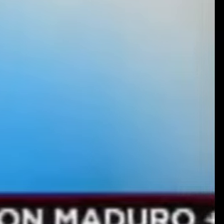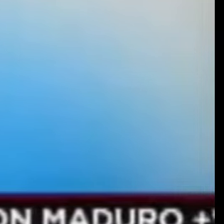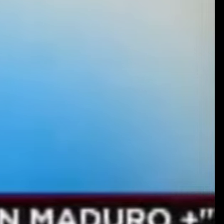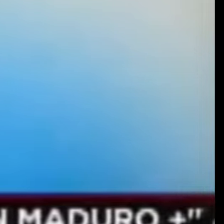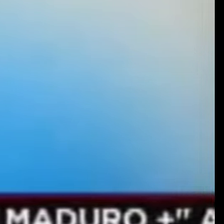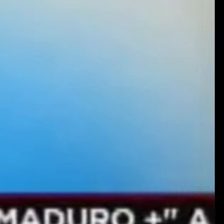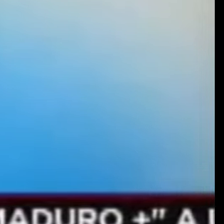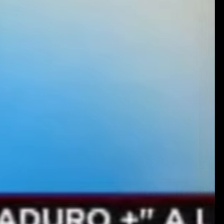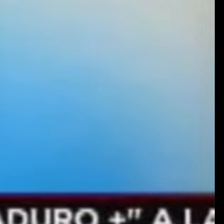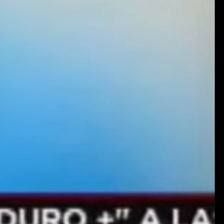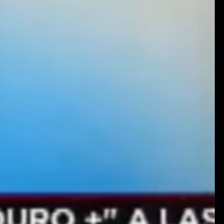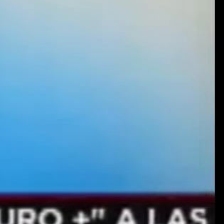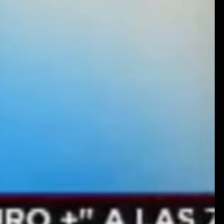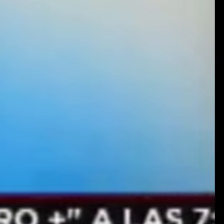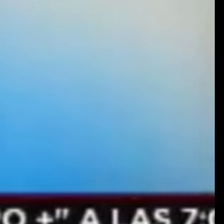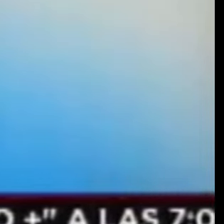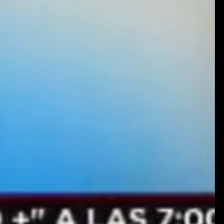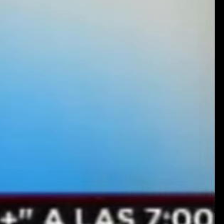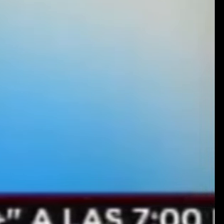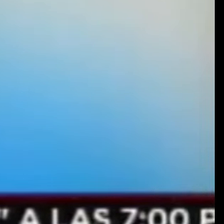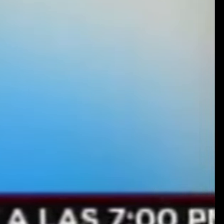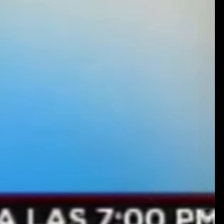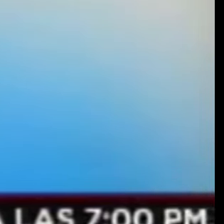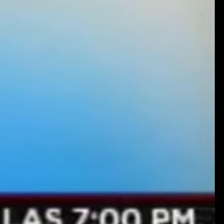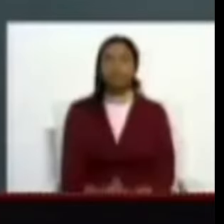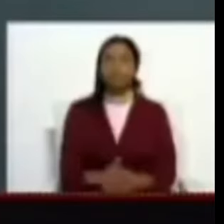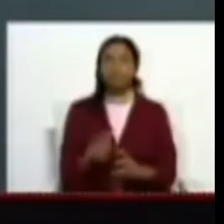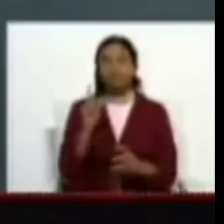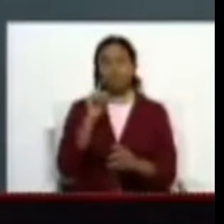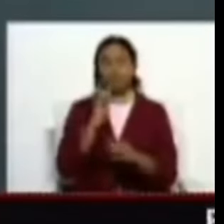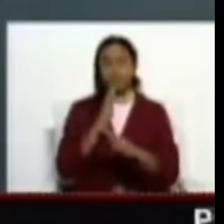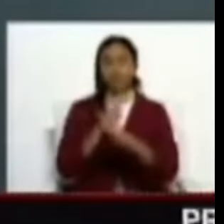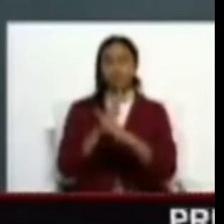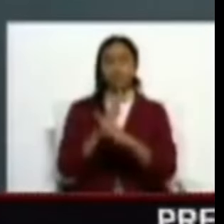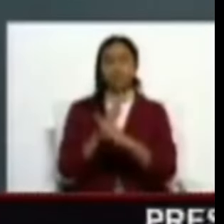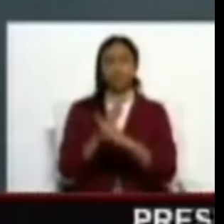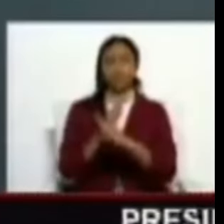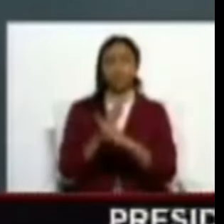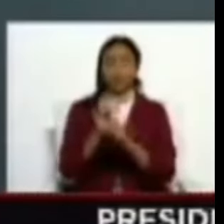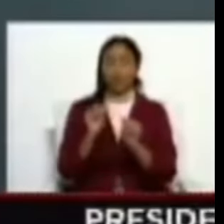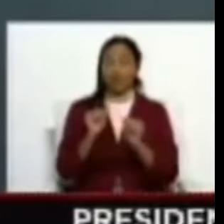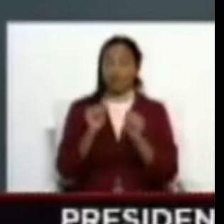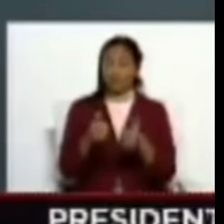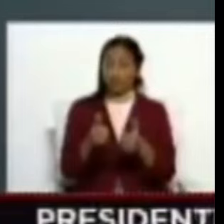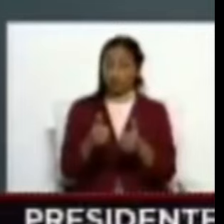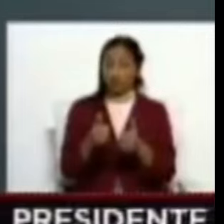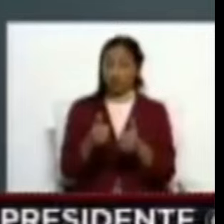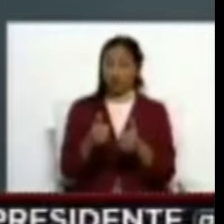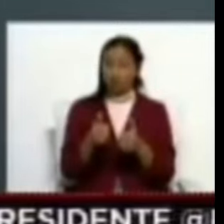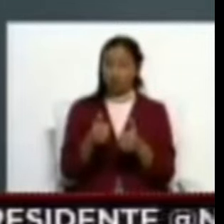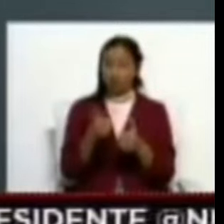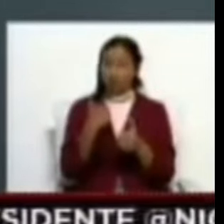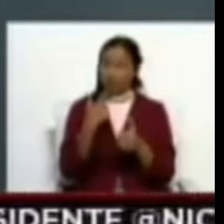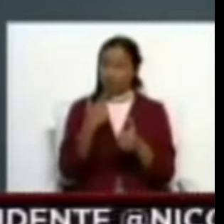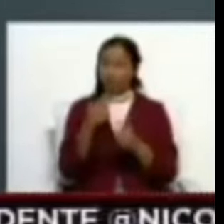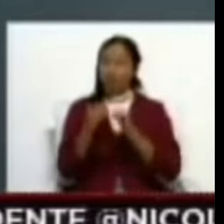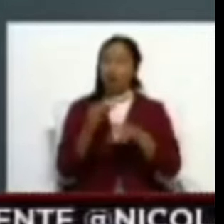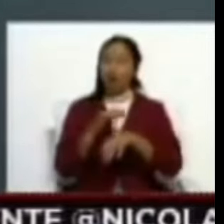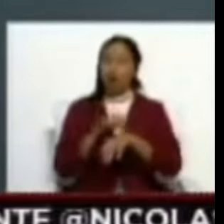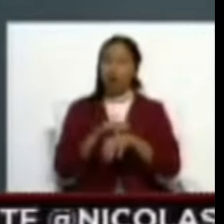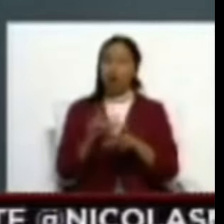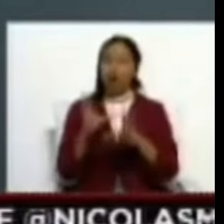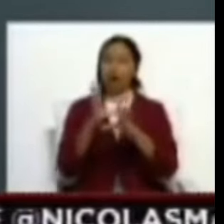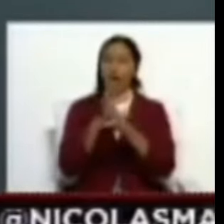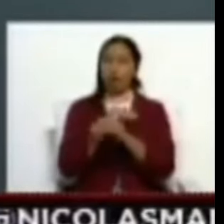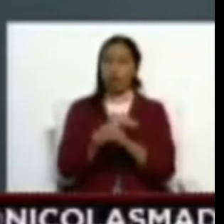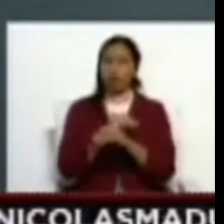últimos días, en el caso relativo a la trama PDC Cristo. Así fue que empezó. Obviamente lo detuvimos porque tenemos que